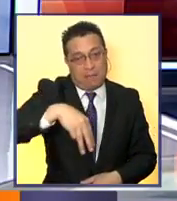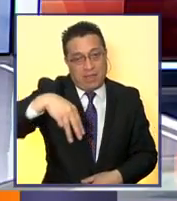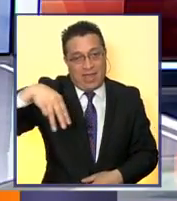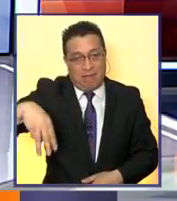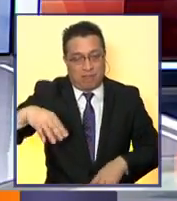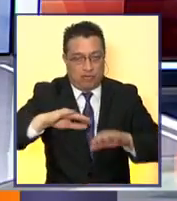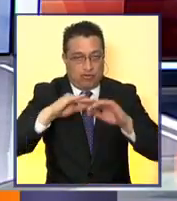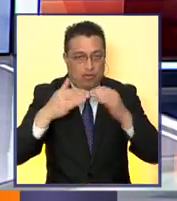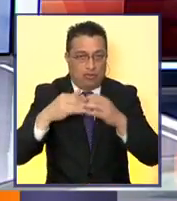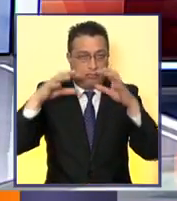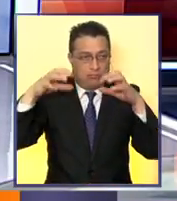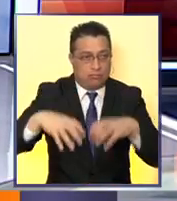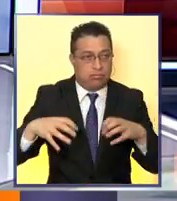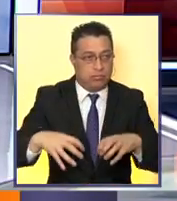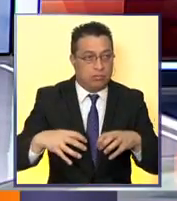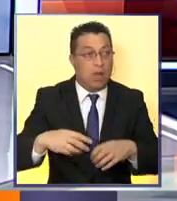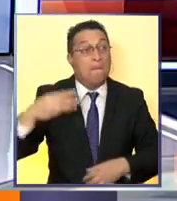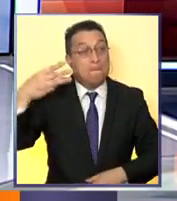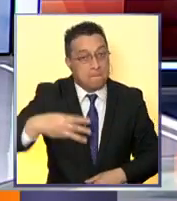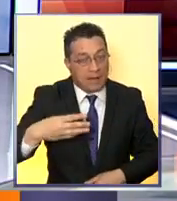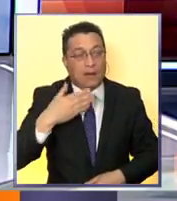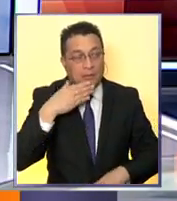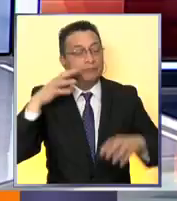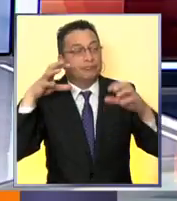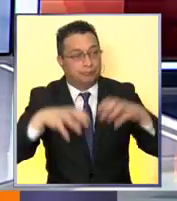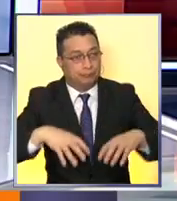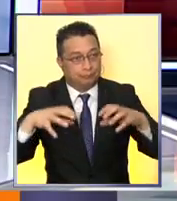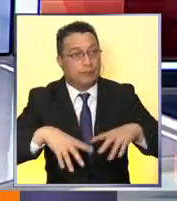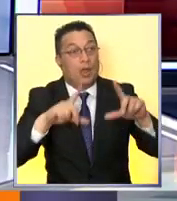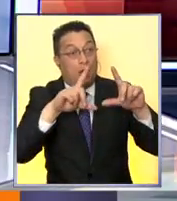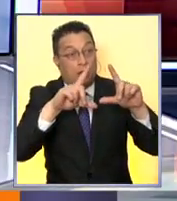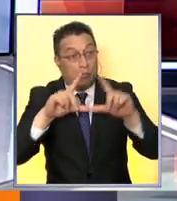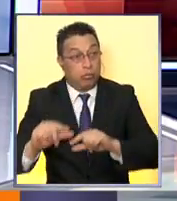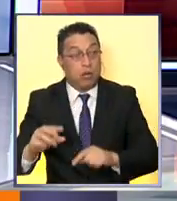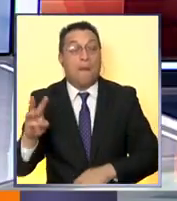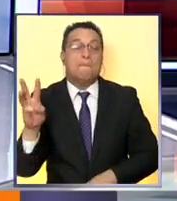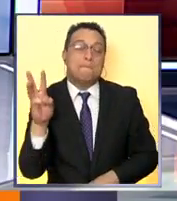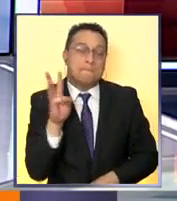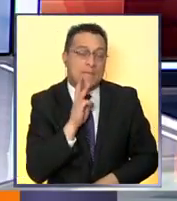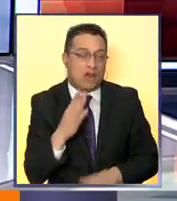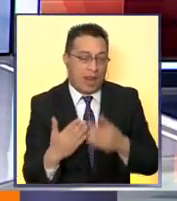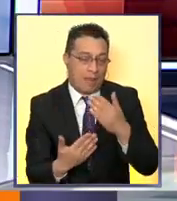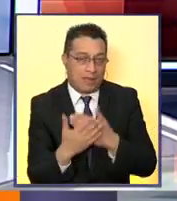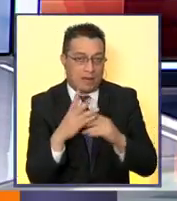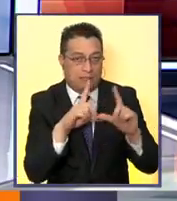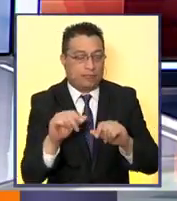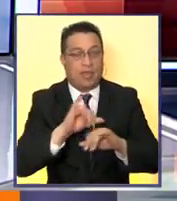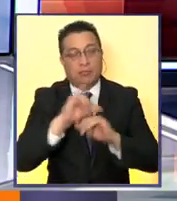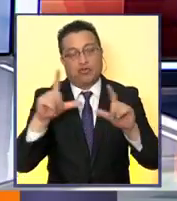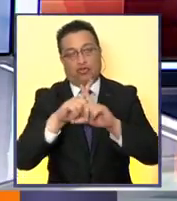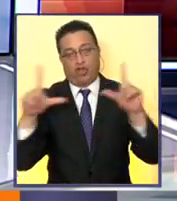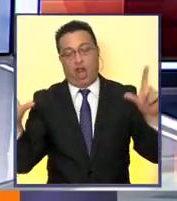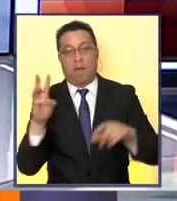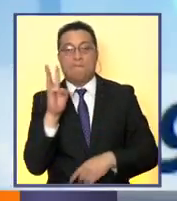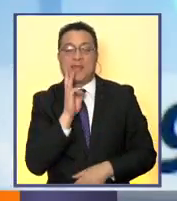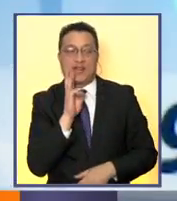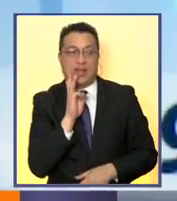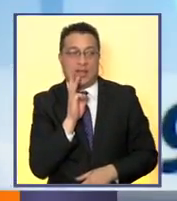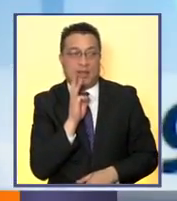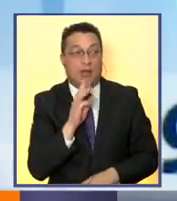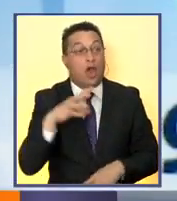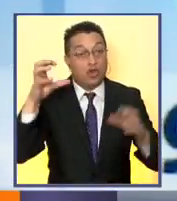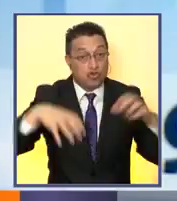total. El día martes también precipitaciones y declinan por completo el día miércoles en la mañana, variando nubosidad parcial. No son lluvias todo el